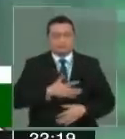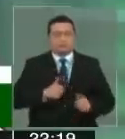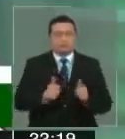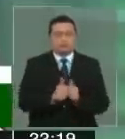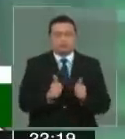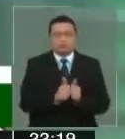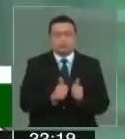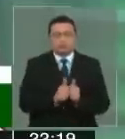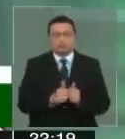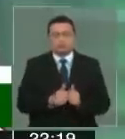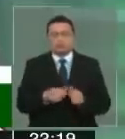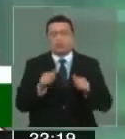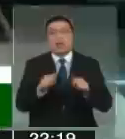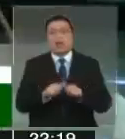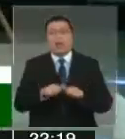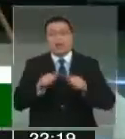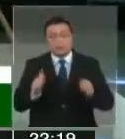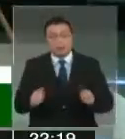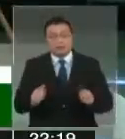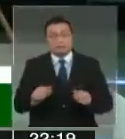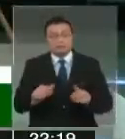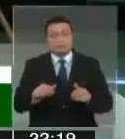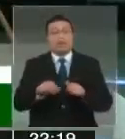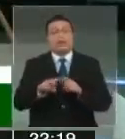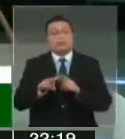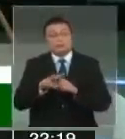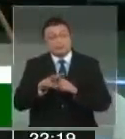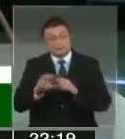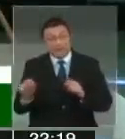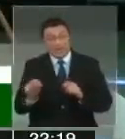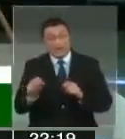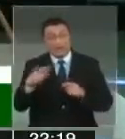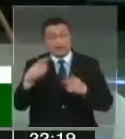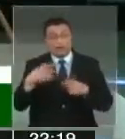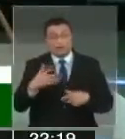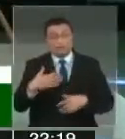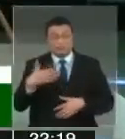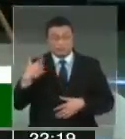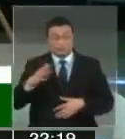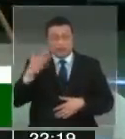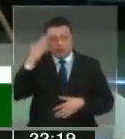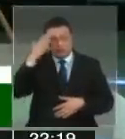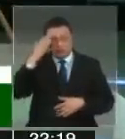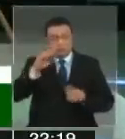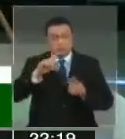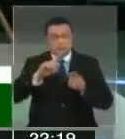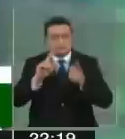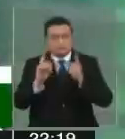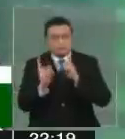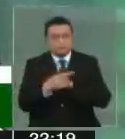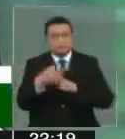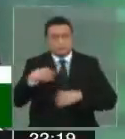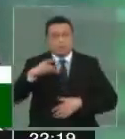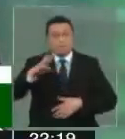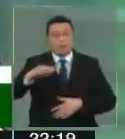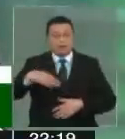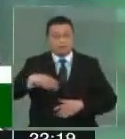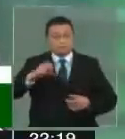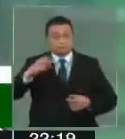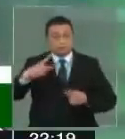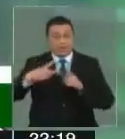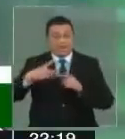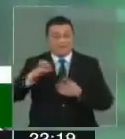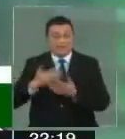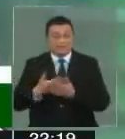que... Además, ya para mí había sido tan transformadora la experiencia de la maternidad,